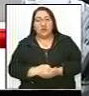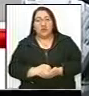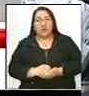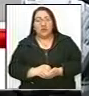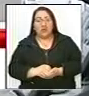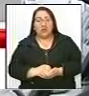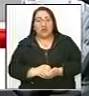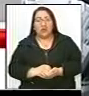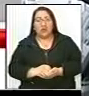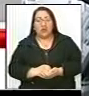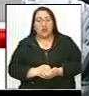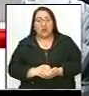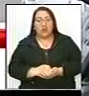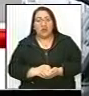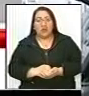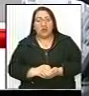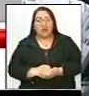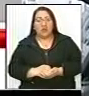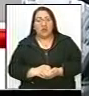El caso